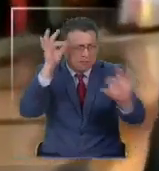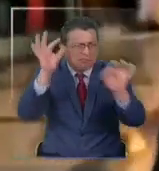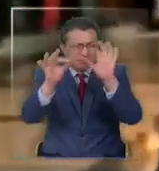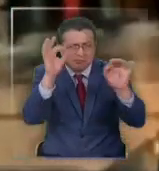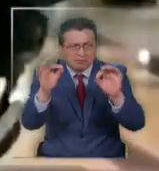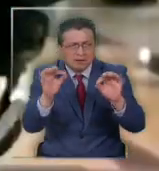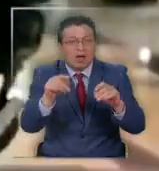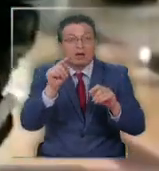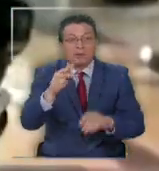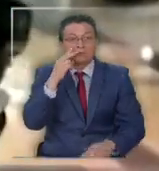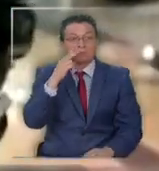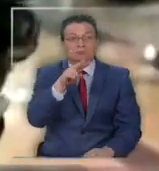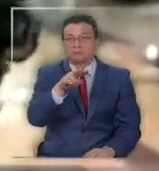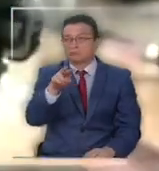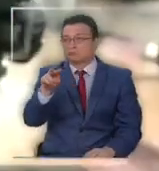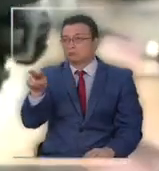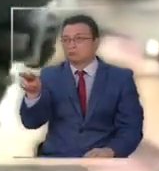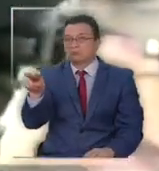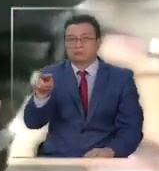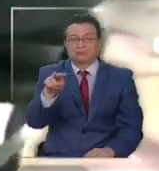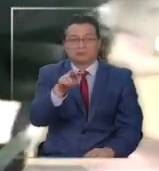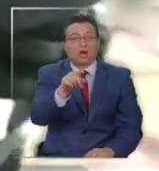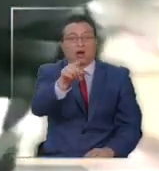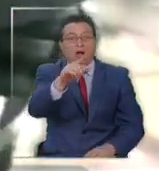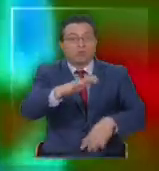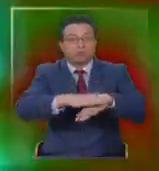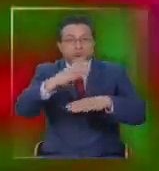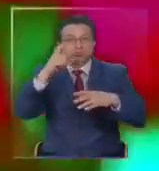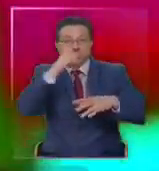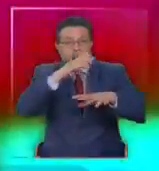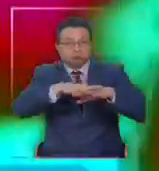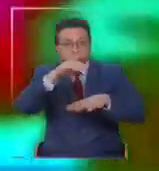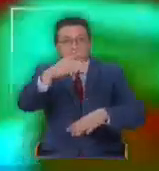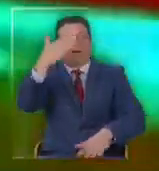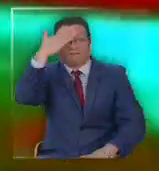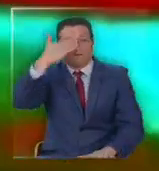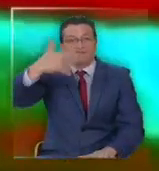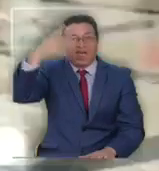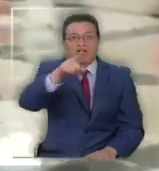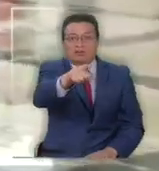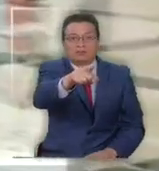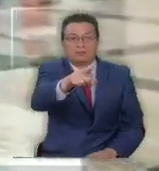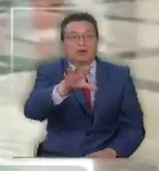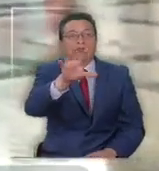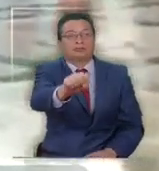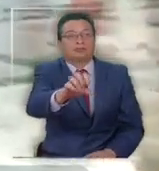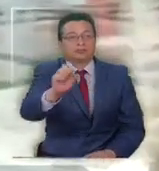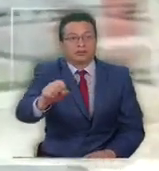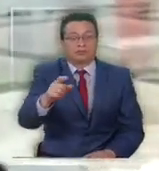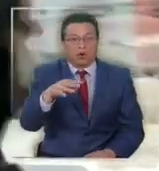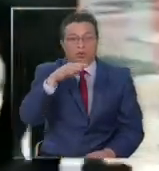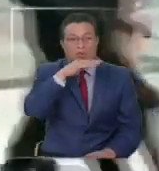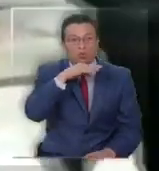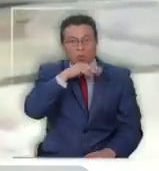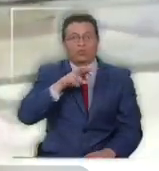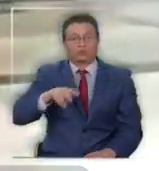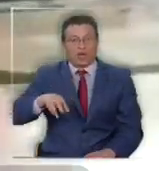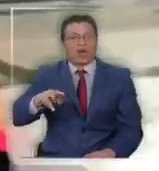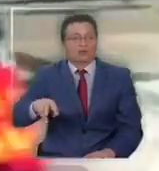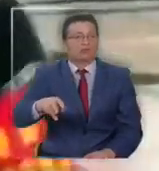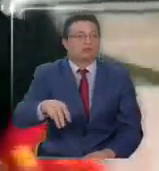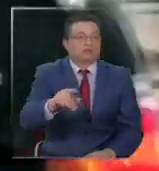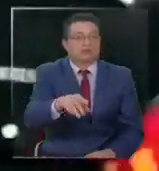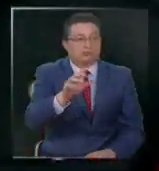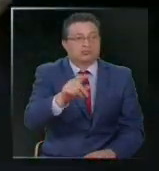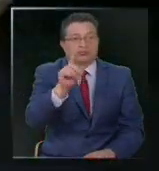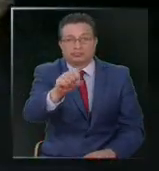Basta echar una mirada para identificar a las personas con fiebre, tecnología de punta que usa la policía para detectar